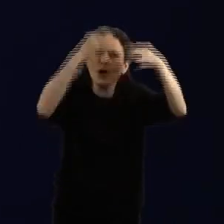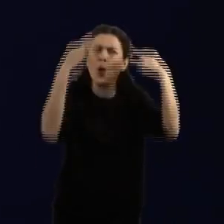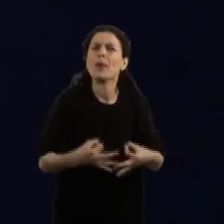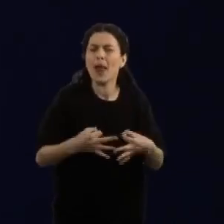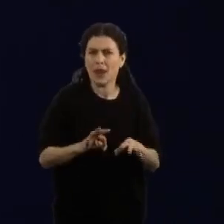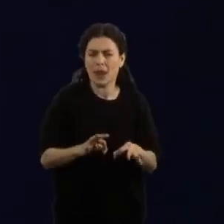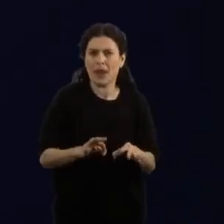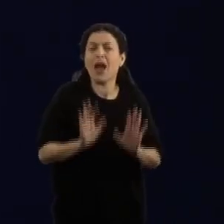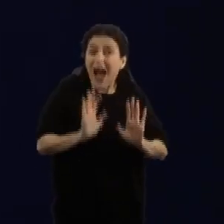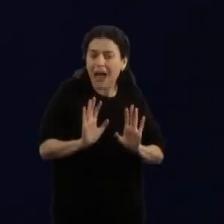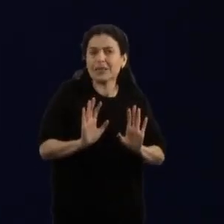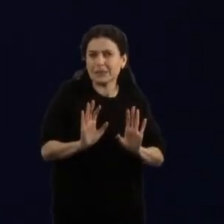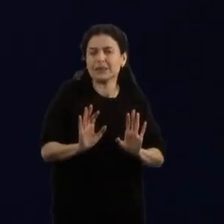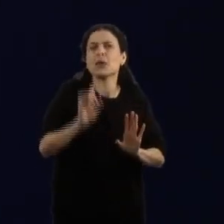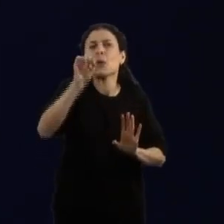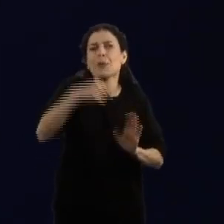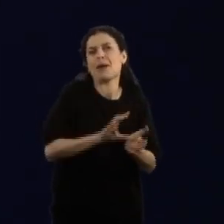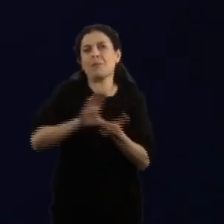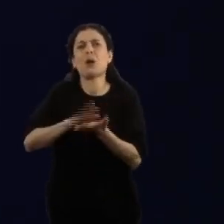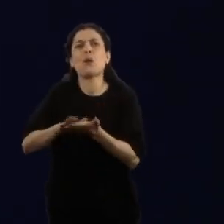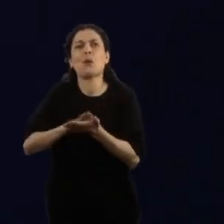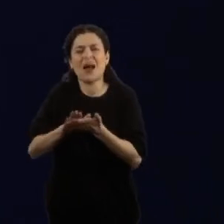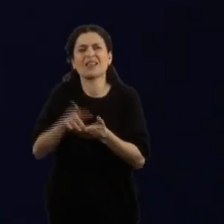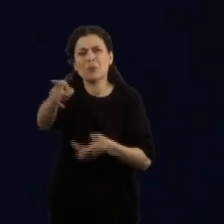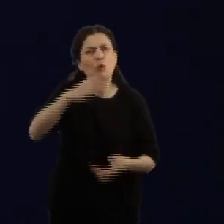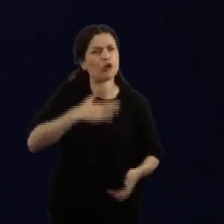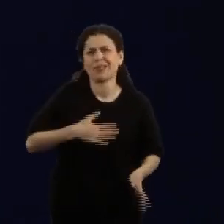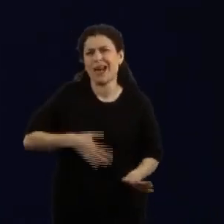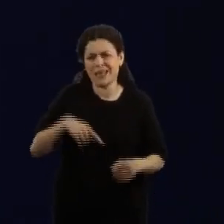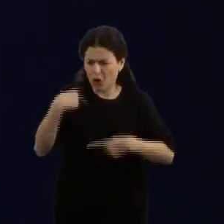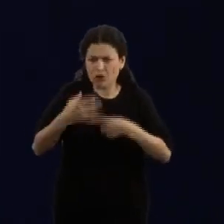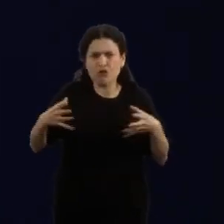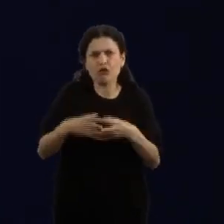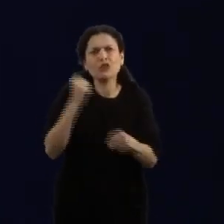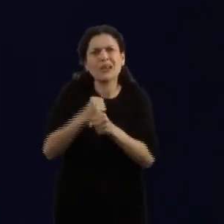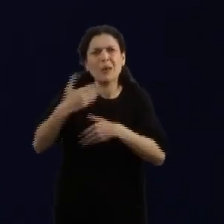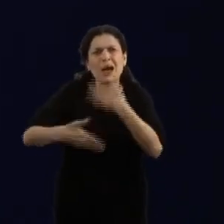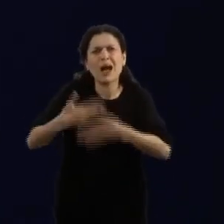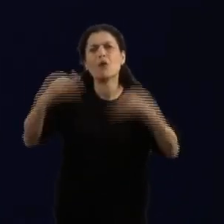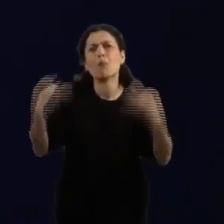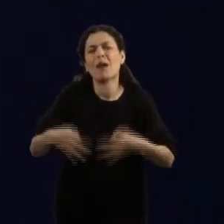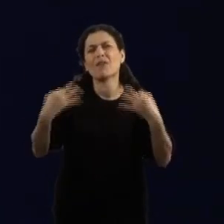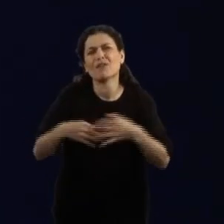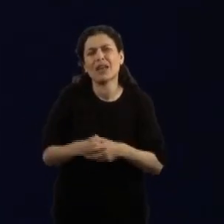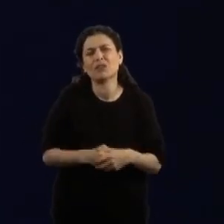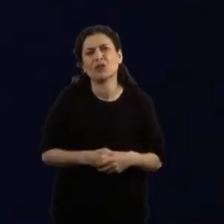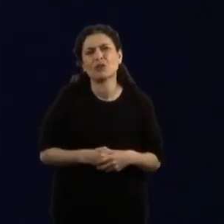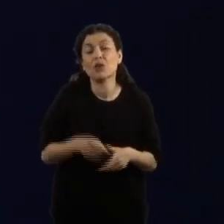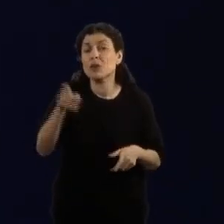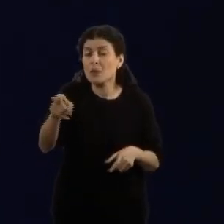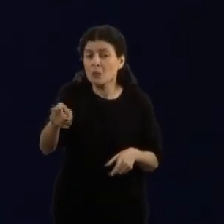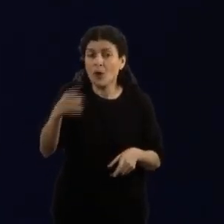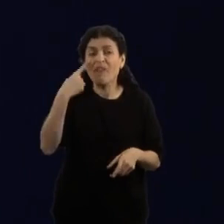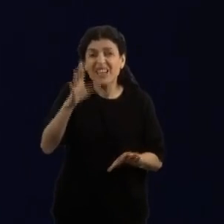Es simplemente eso, quédate tranquilo que estamos haciendo las cosas bien y quédate tranquilo que vas a ver